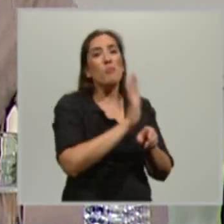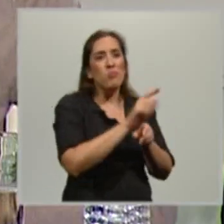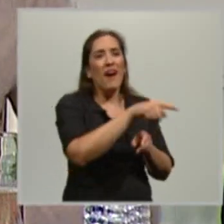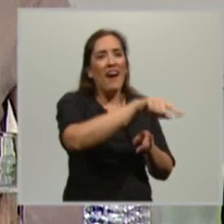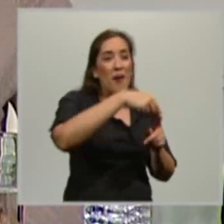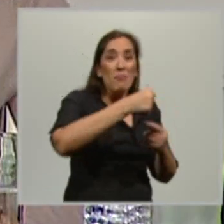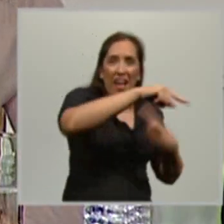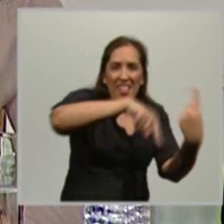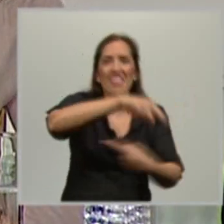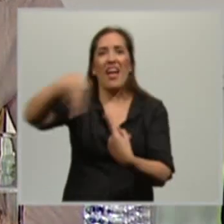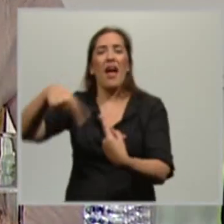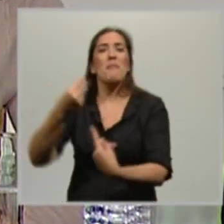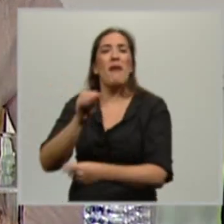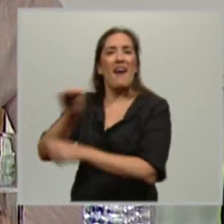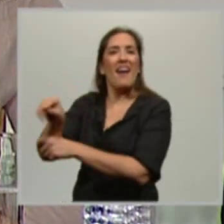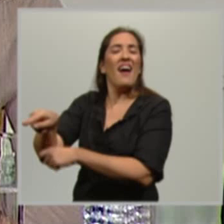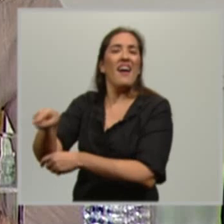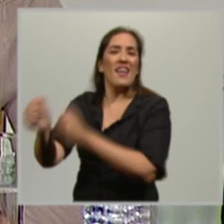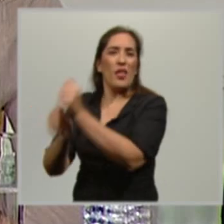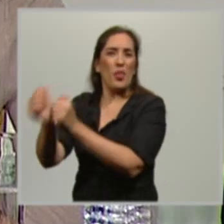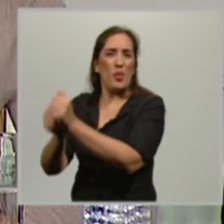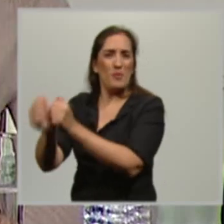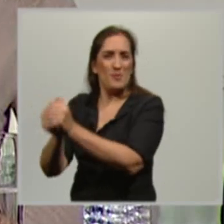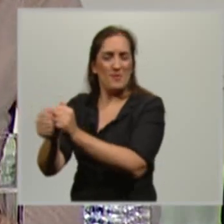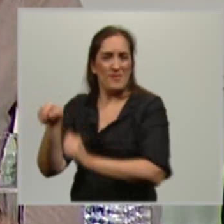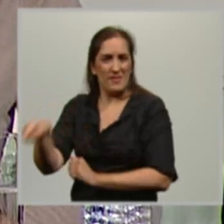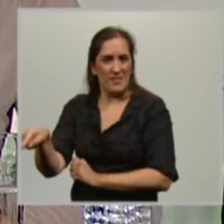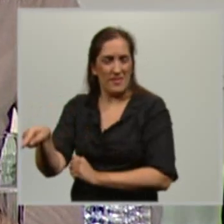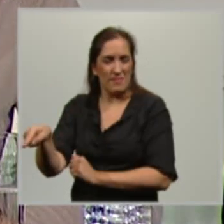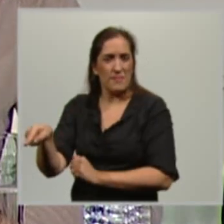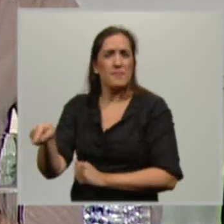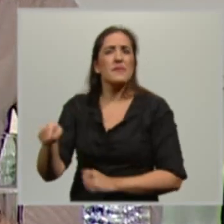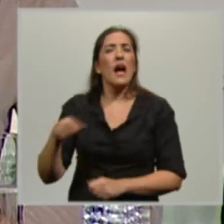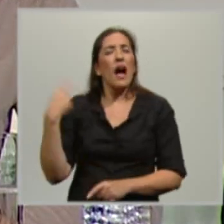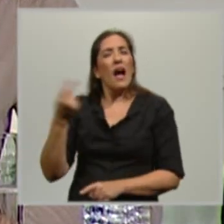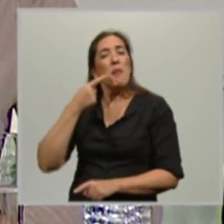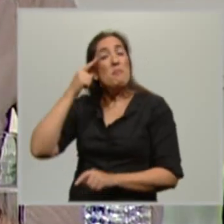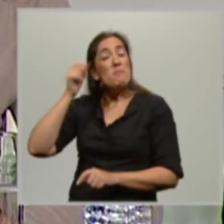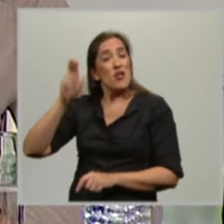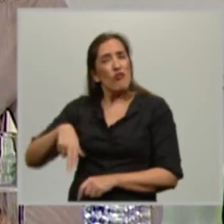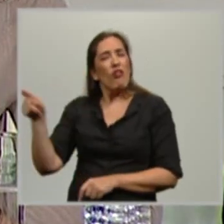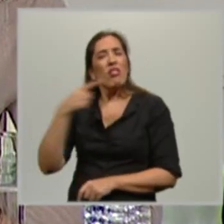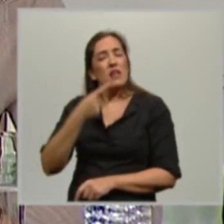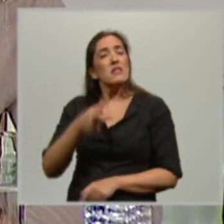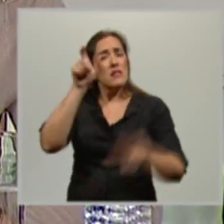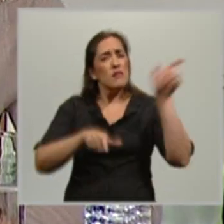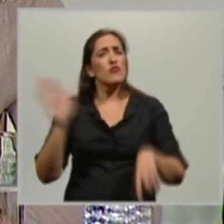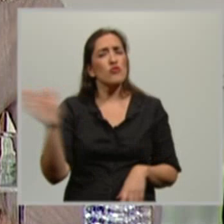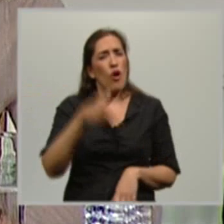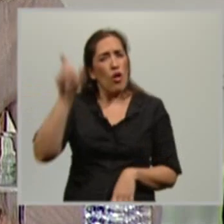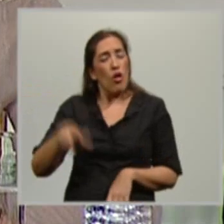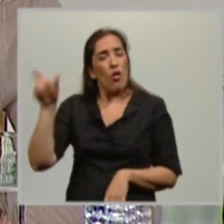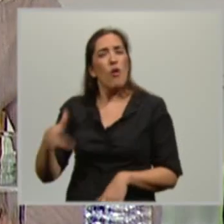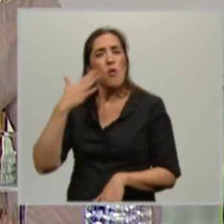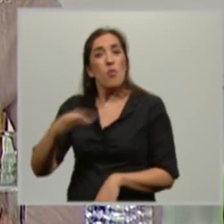la industria. Vamos a hacer un seguimiento, porque Perón decía que todos los hombres son buenos, pero decía que cuando se los